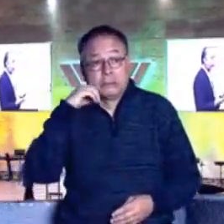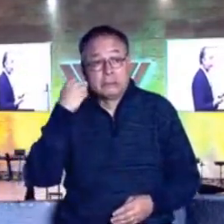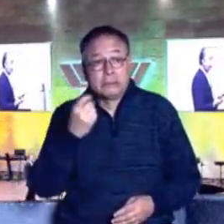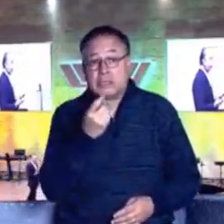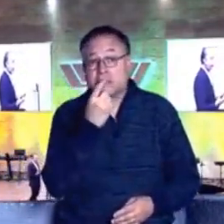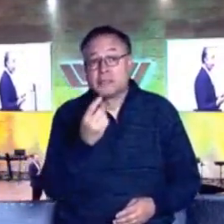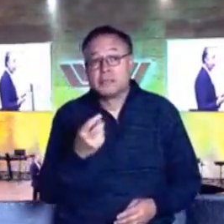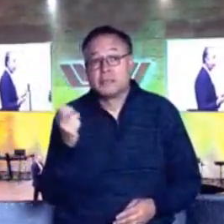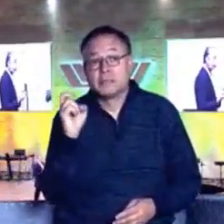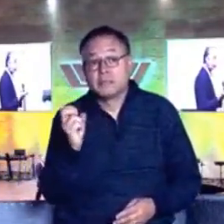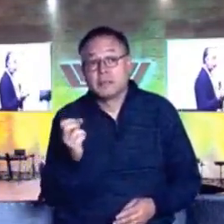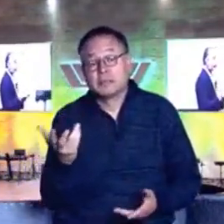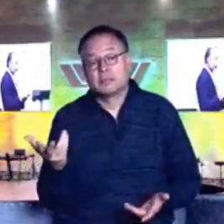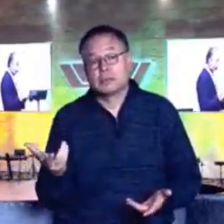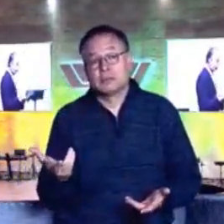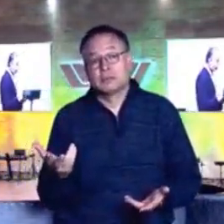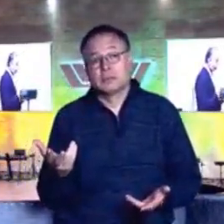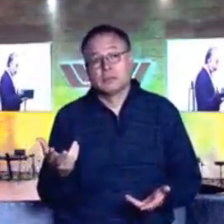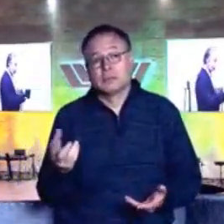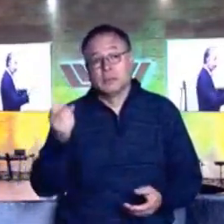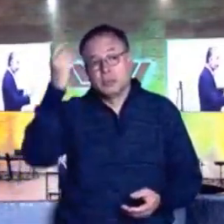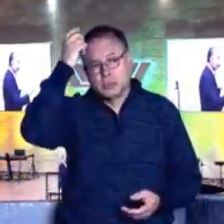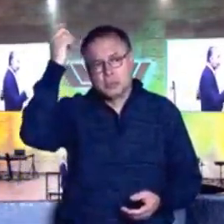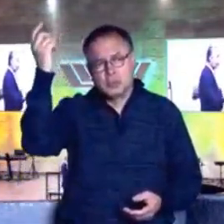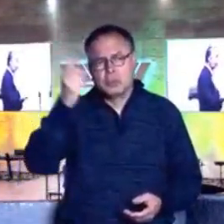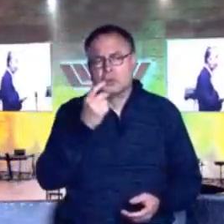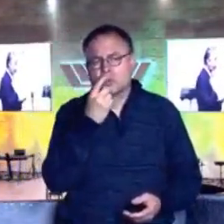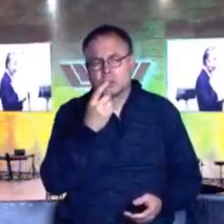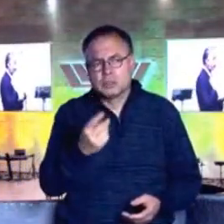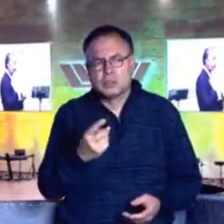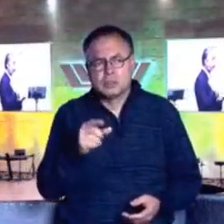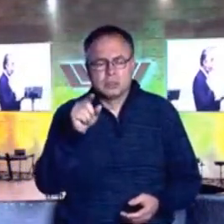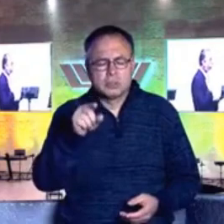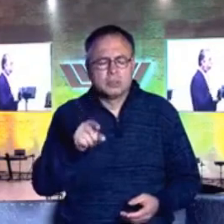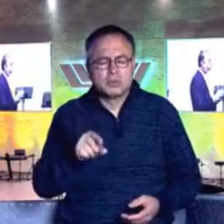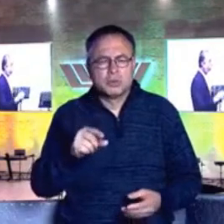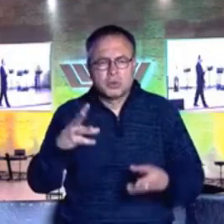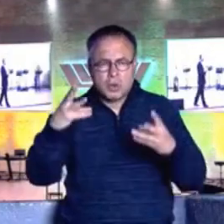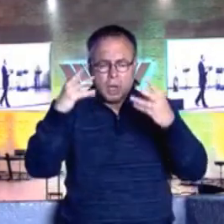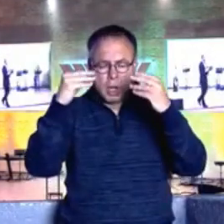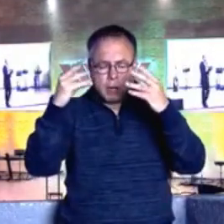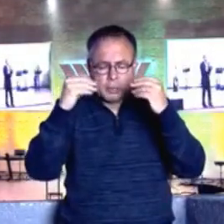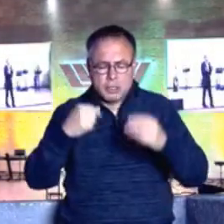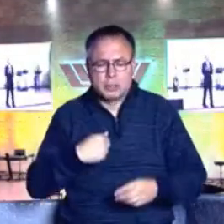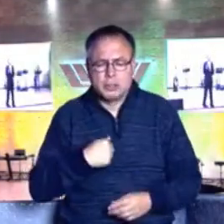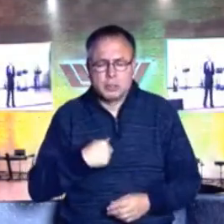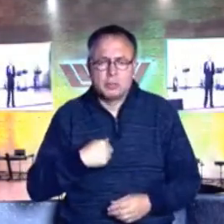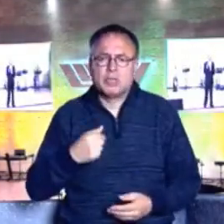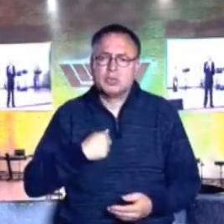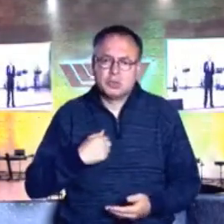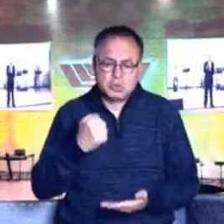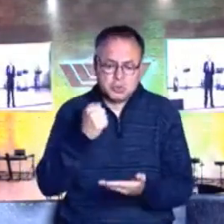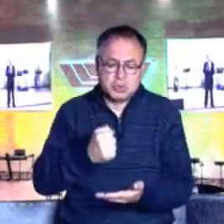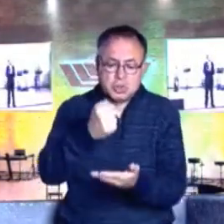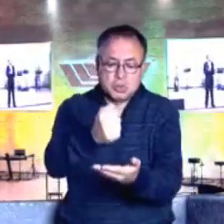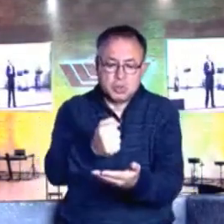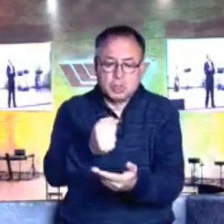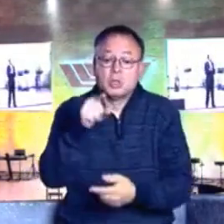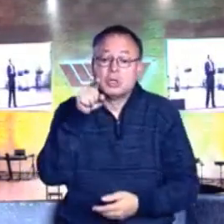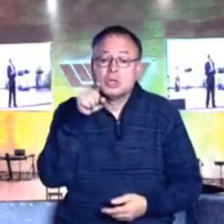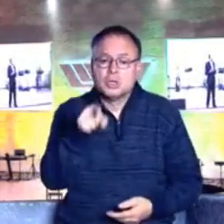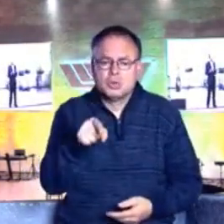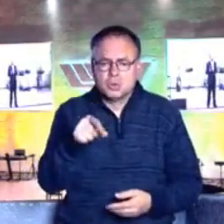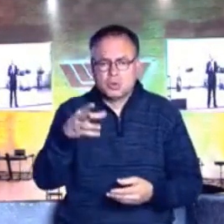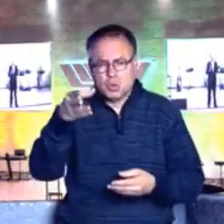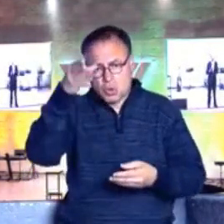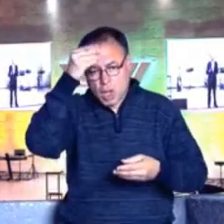eso por eso dios nos dice Tú tienes que aprender de mí yo soy tu proveedor pero tú tienes que aprender de mí Y tú tienes